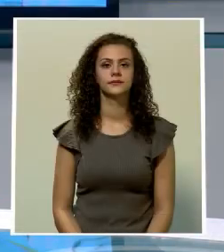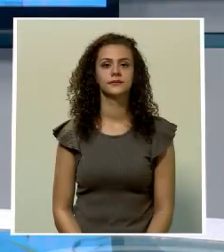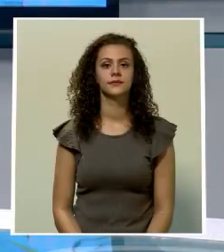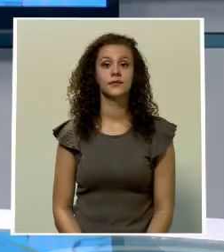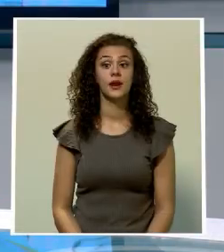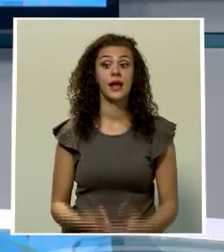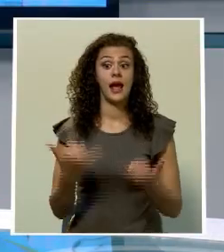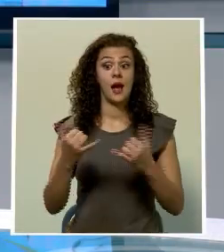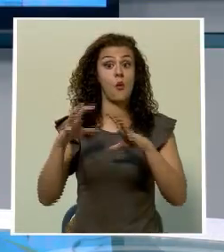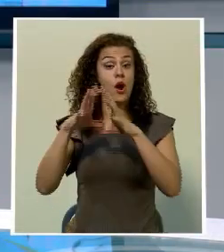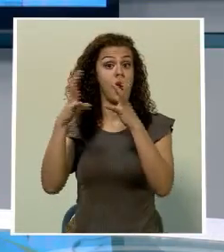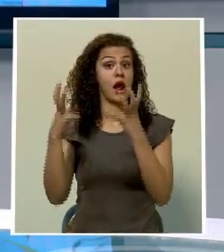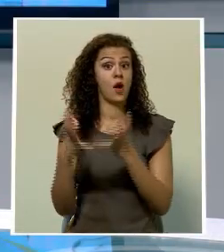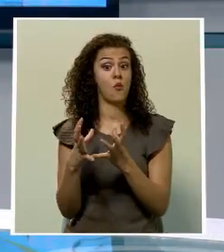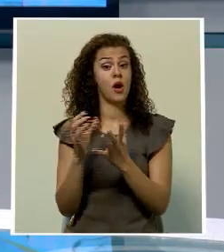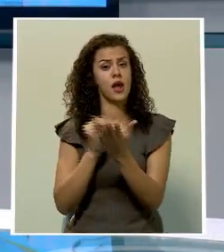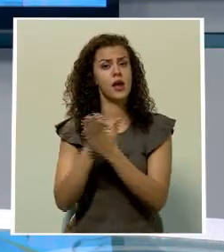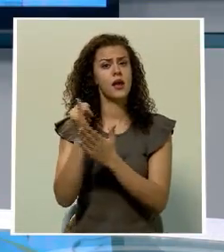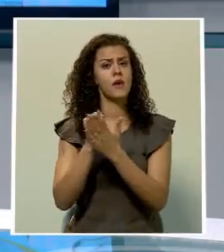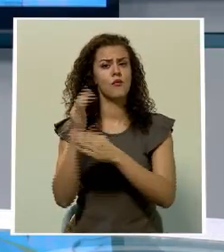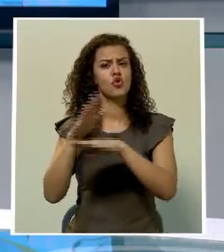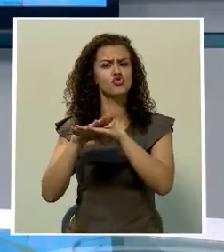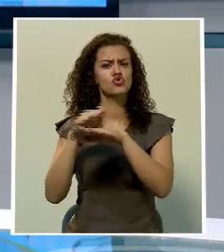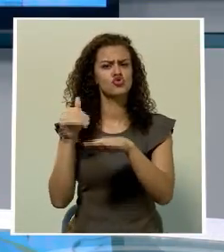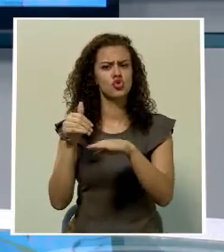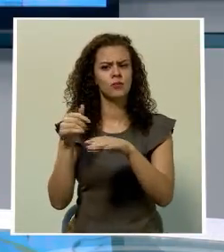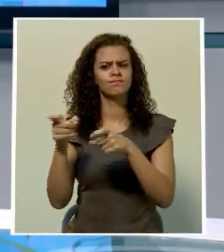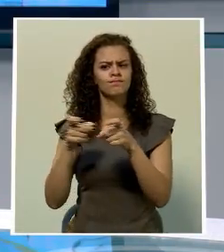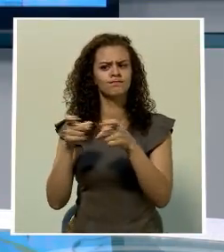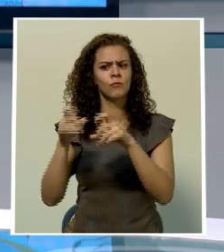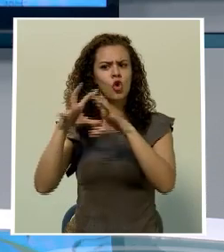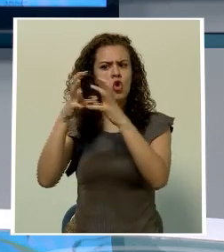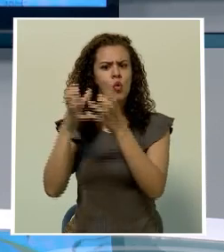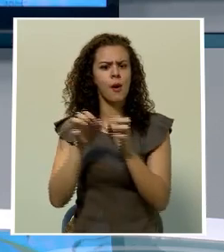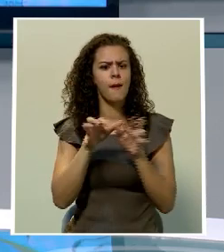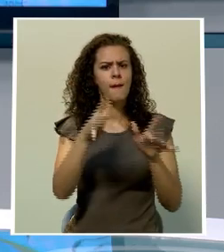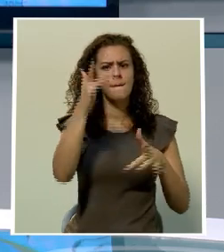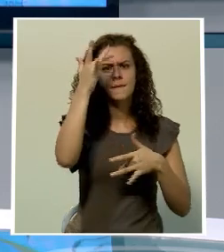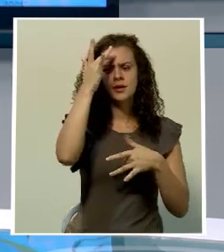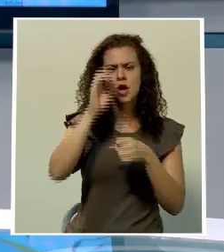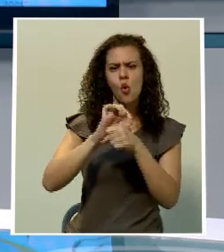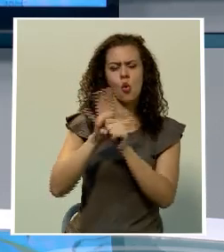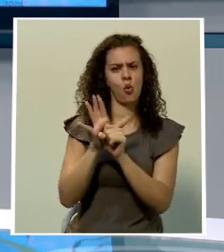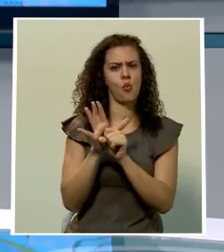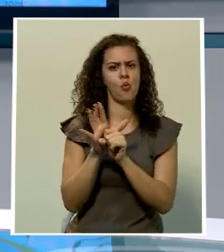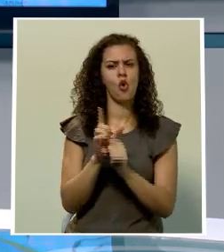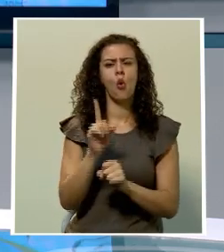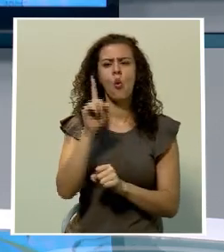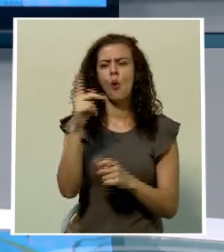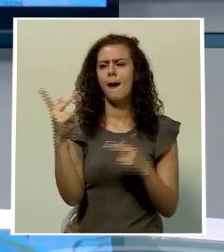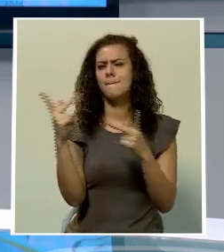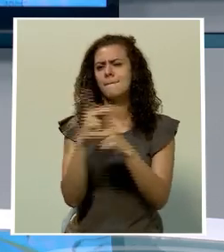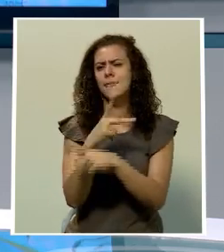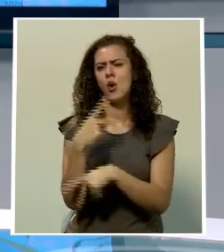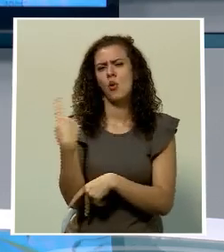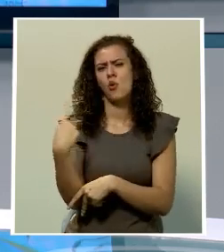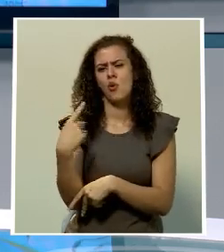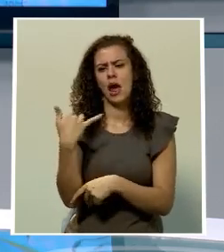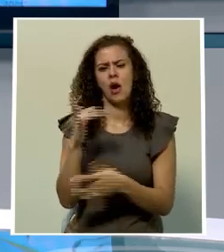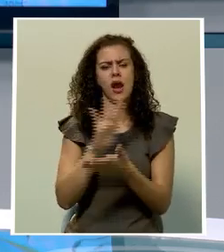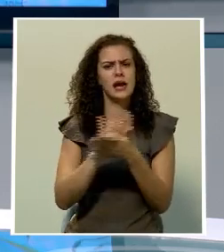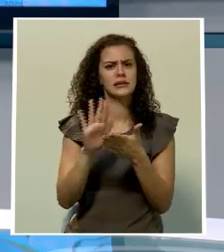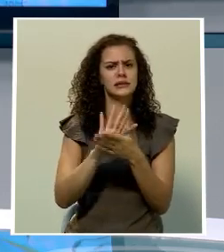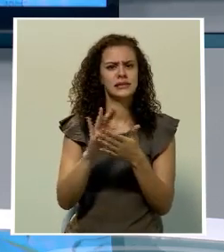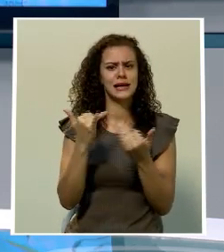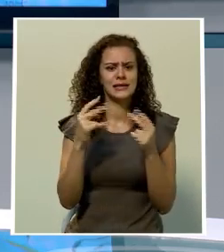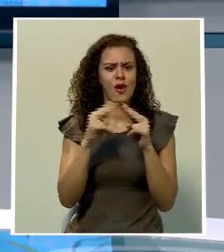Y en el mundo, la investigación sobre la gestión global de la pandemia de coronavirus, una de las peores crisis